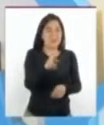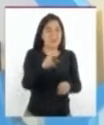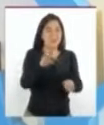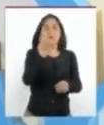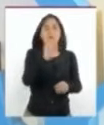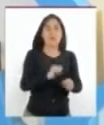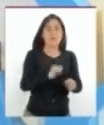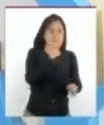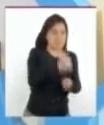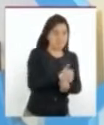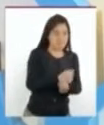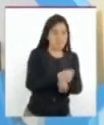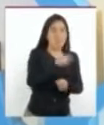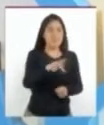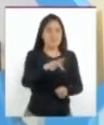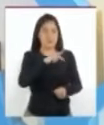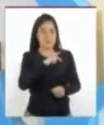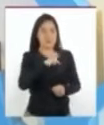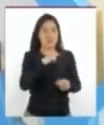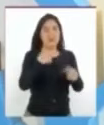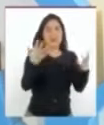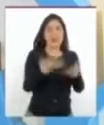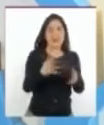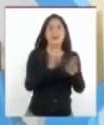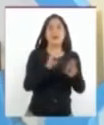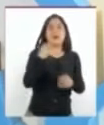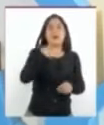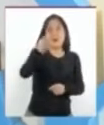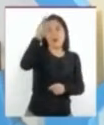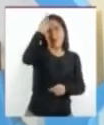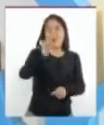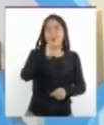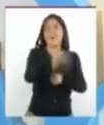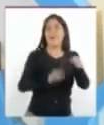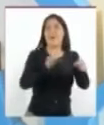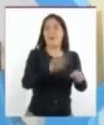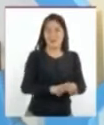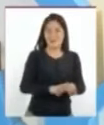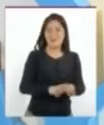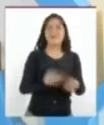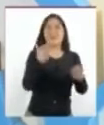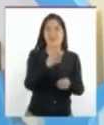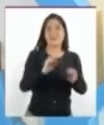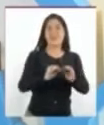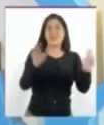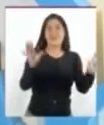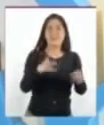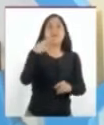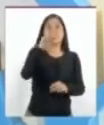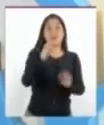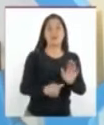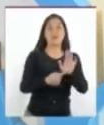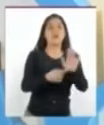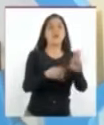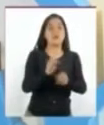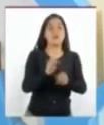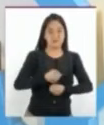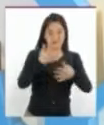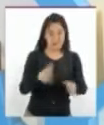propiedad. Nos apropiamos de los animales. Eso es evidente y es la expresión de